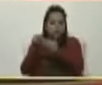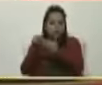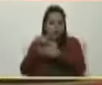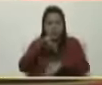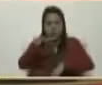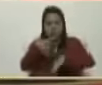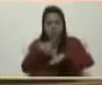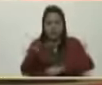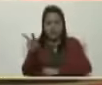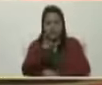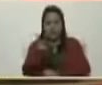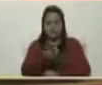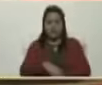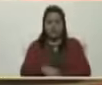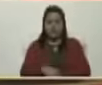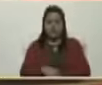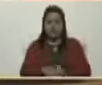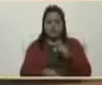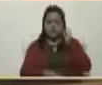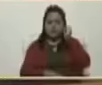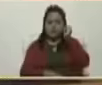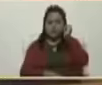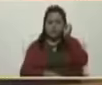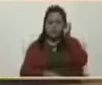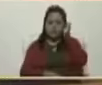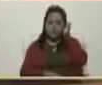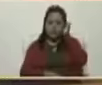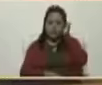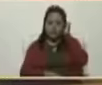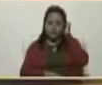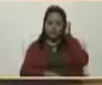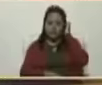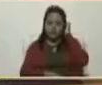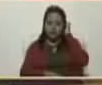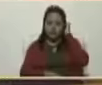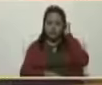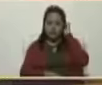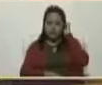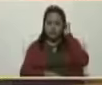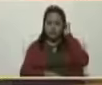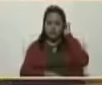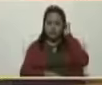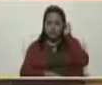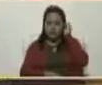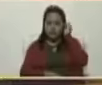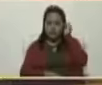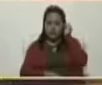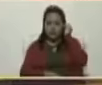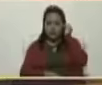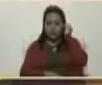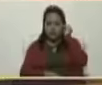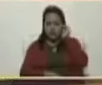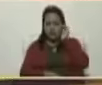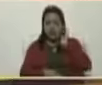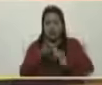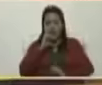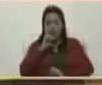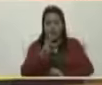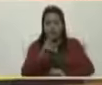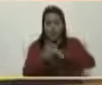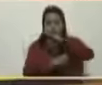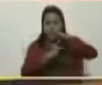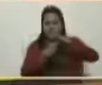nacional venezolano, al que vimos en el evento llamado Primarias Opositoras recorriendo el país. Creo que era